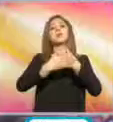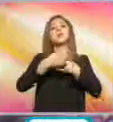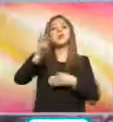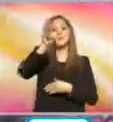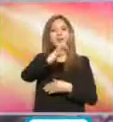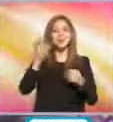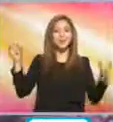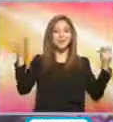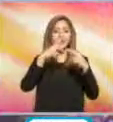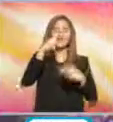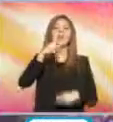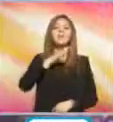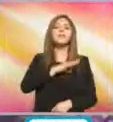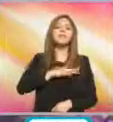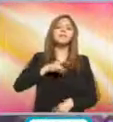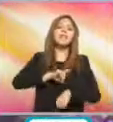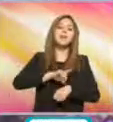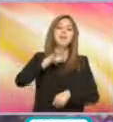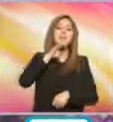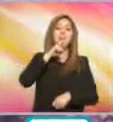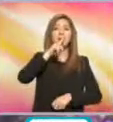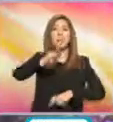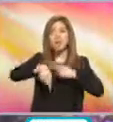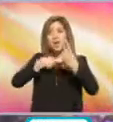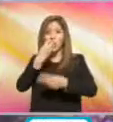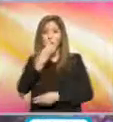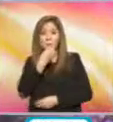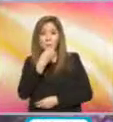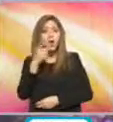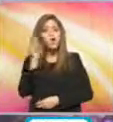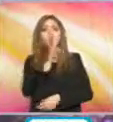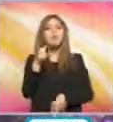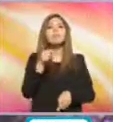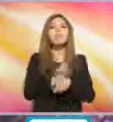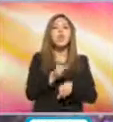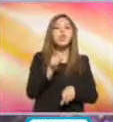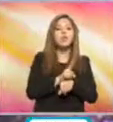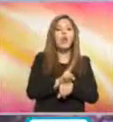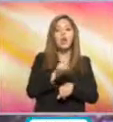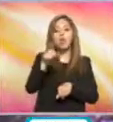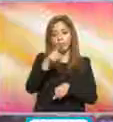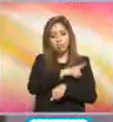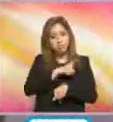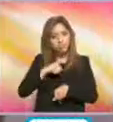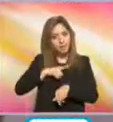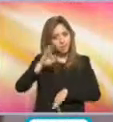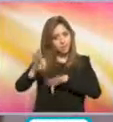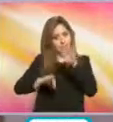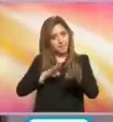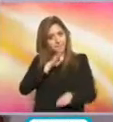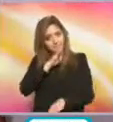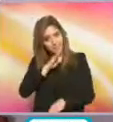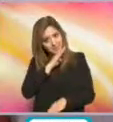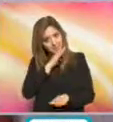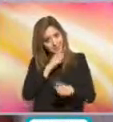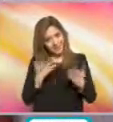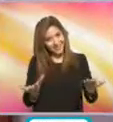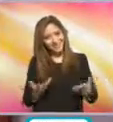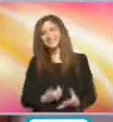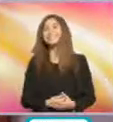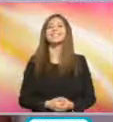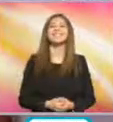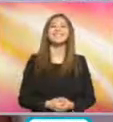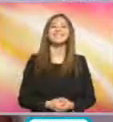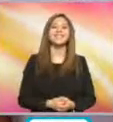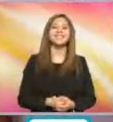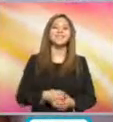las Madres. Gracias. No la lleven a comer a ningún lado. Trátenla bien todo el año. Ay, Exacto. sí. También que nos lleven a Sí, comer, pero también. también que nos traten bien. No le